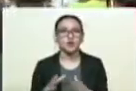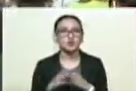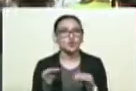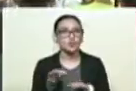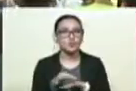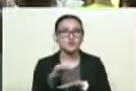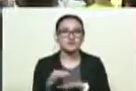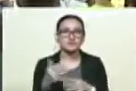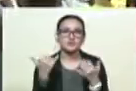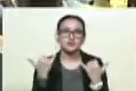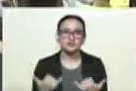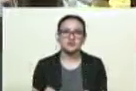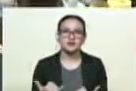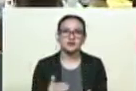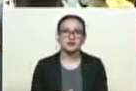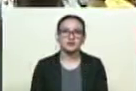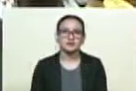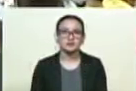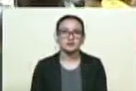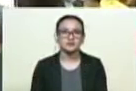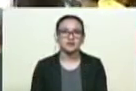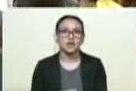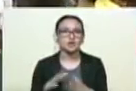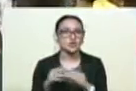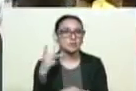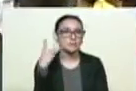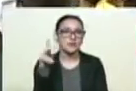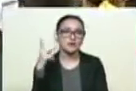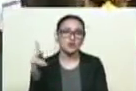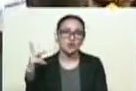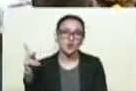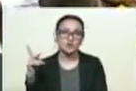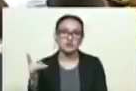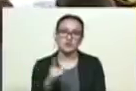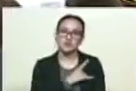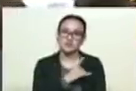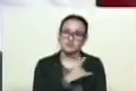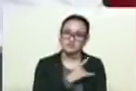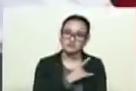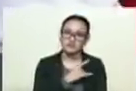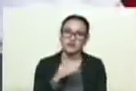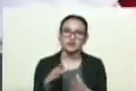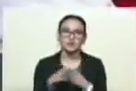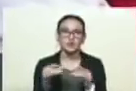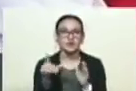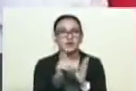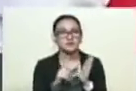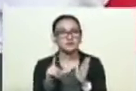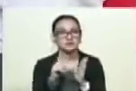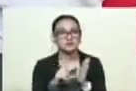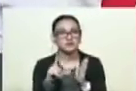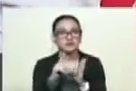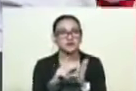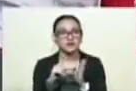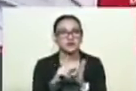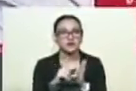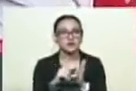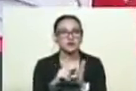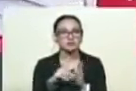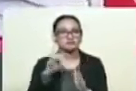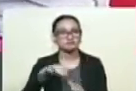municipios ya, en todas las parroquias, universidades, liceos,